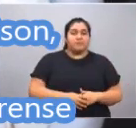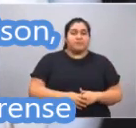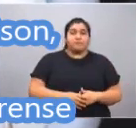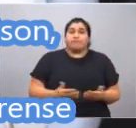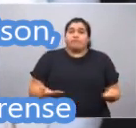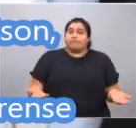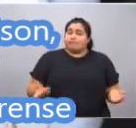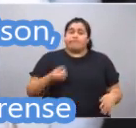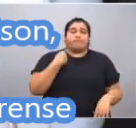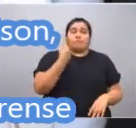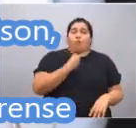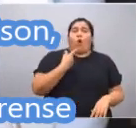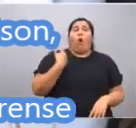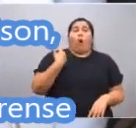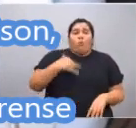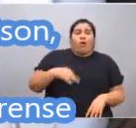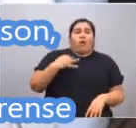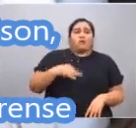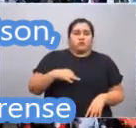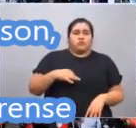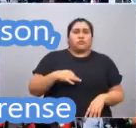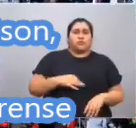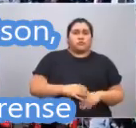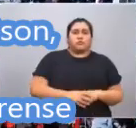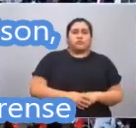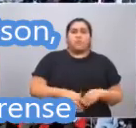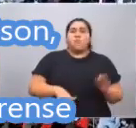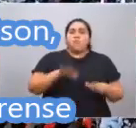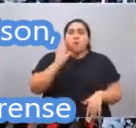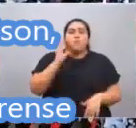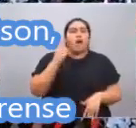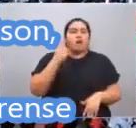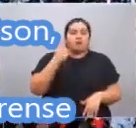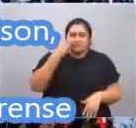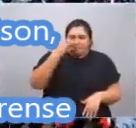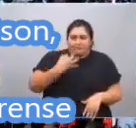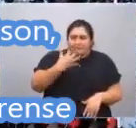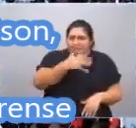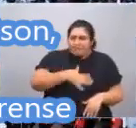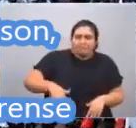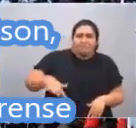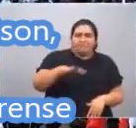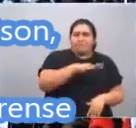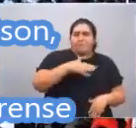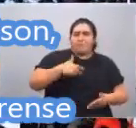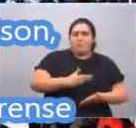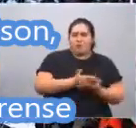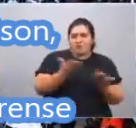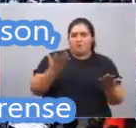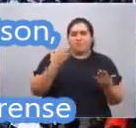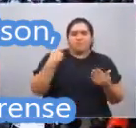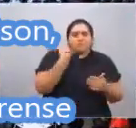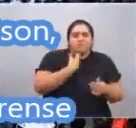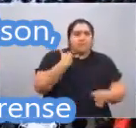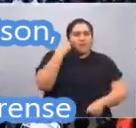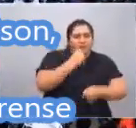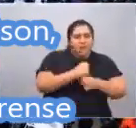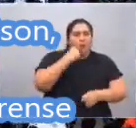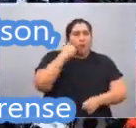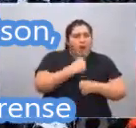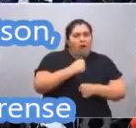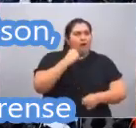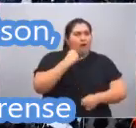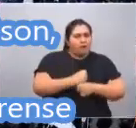es nuestra obligación, es nuestro mandato popular trabajar